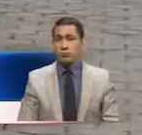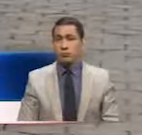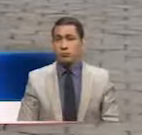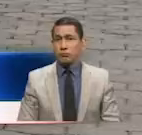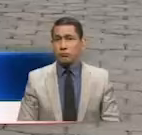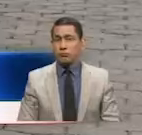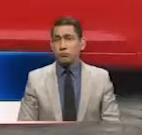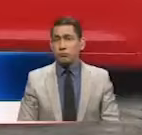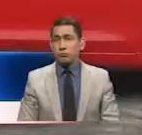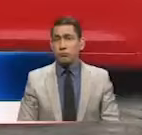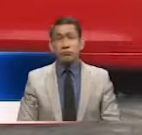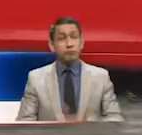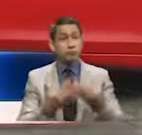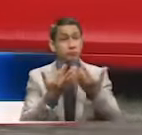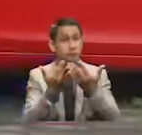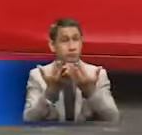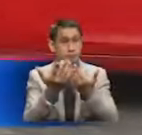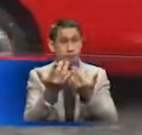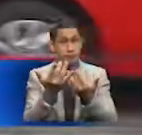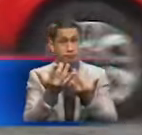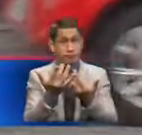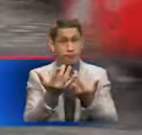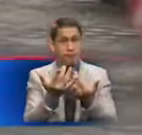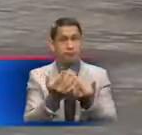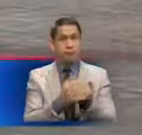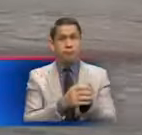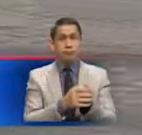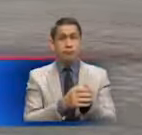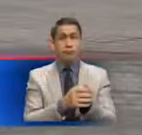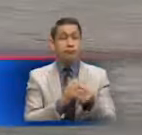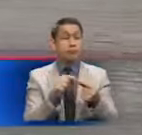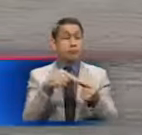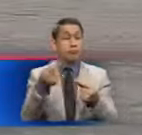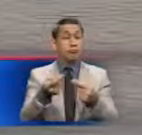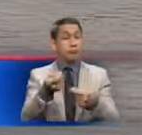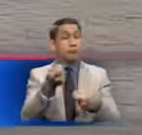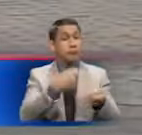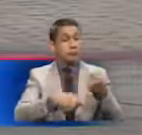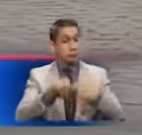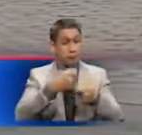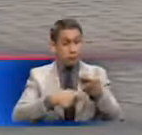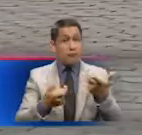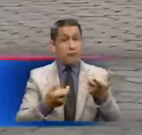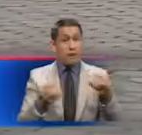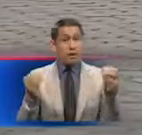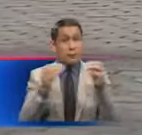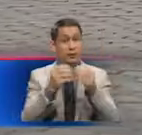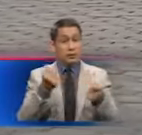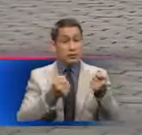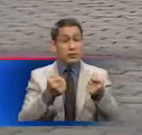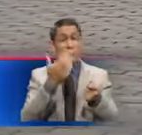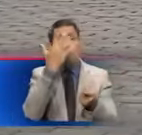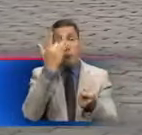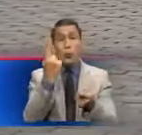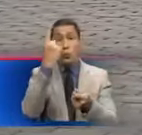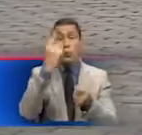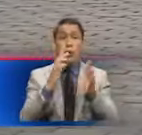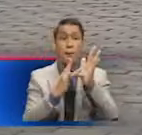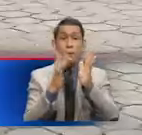sector espera una recuperación leve a las puertas del alza del impuesto al valor agregado del 12 al 15%. O sea,